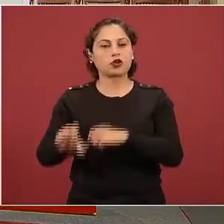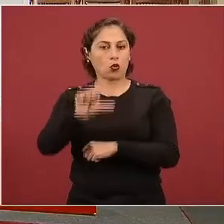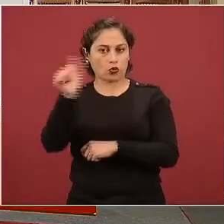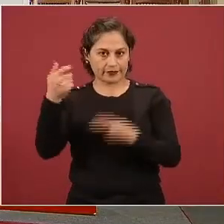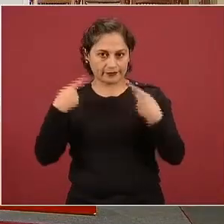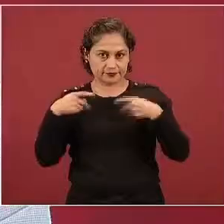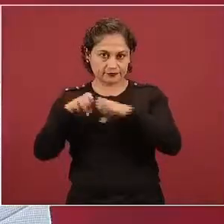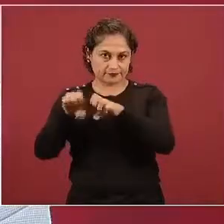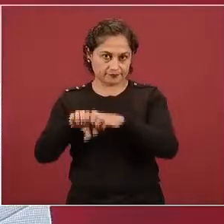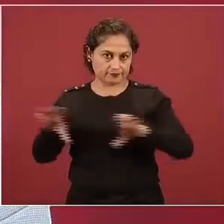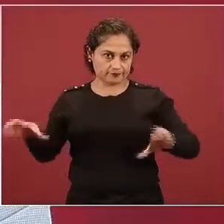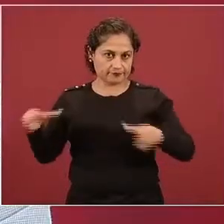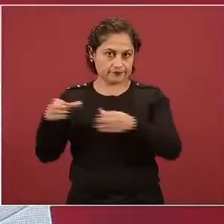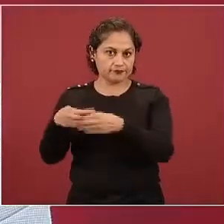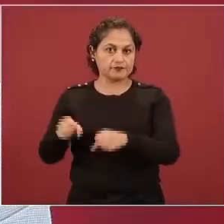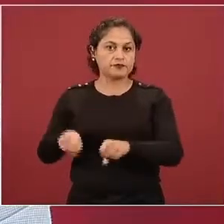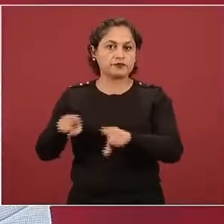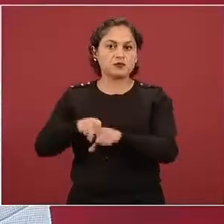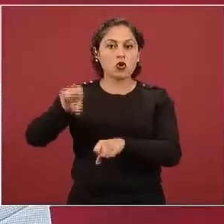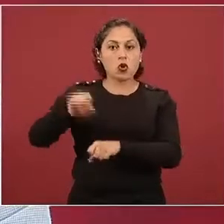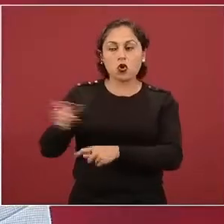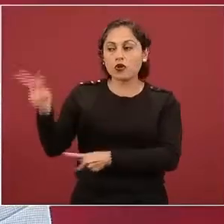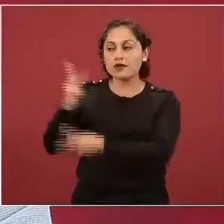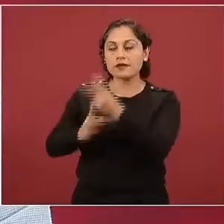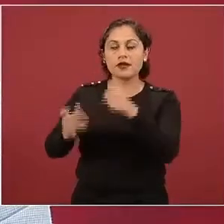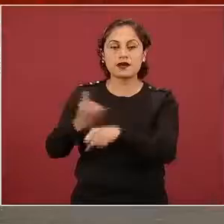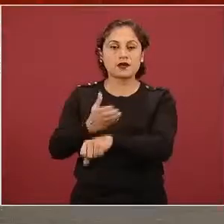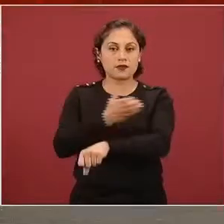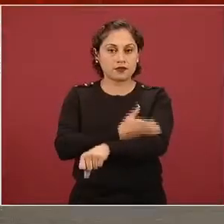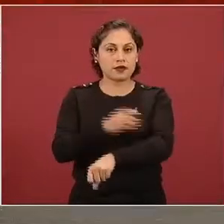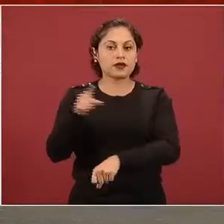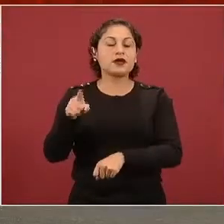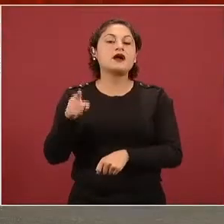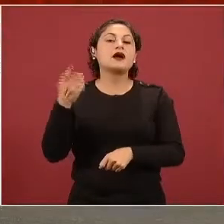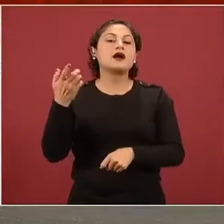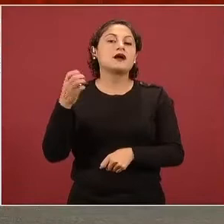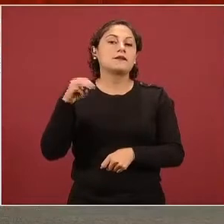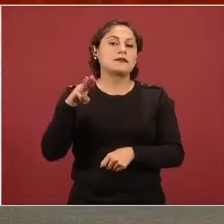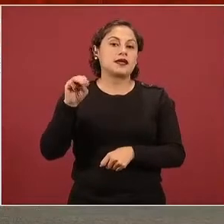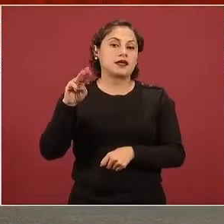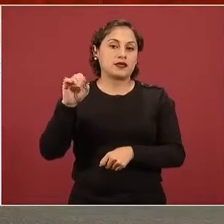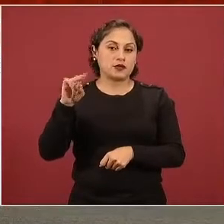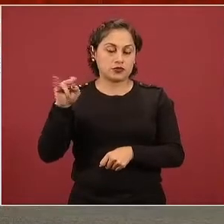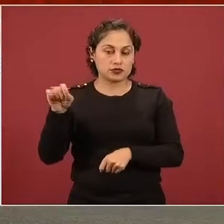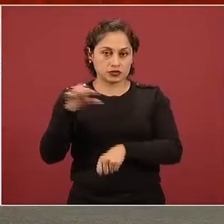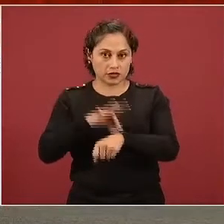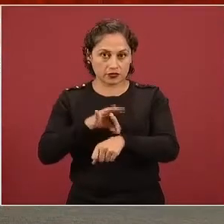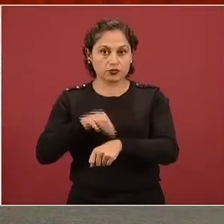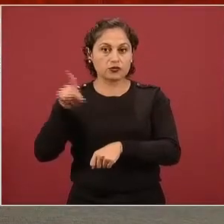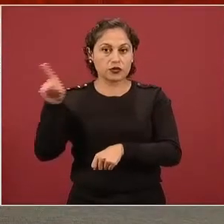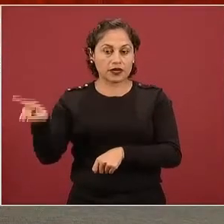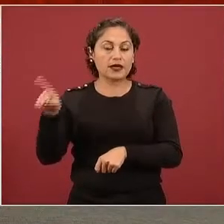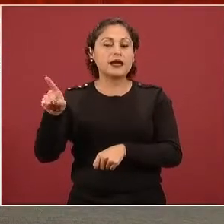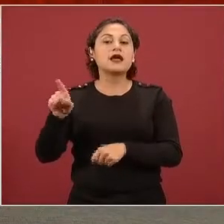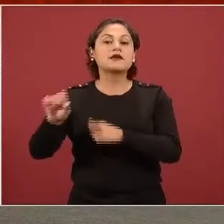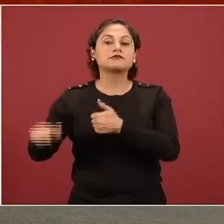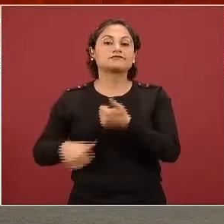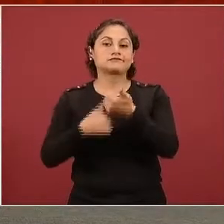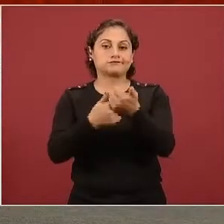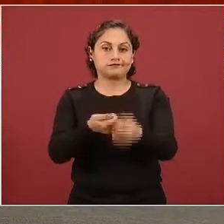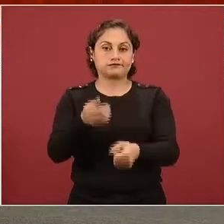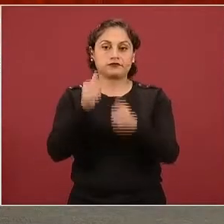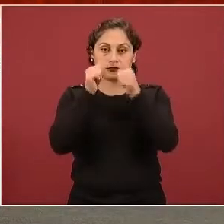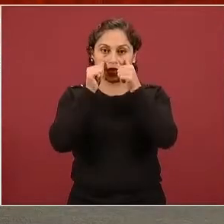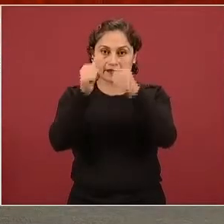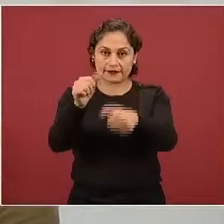Y viene hoy también acompañado del doctor Guillermo Peñalosa, quien es médico adscrito de los servicios de atención psiquiátrica, y nos van a hablar